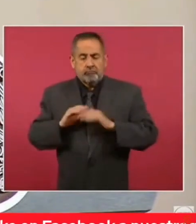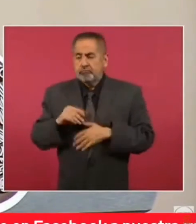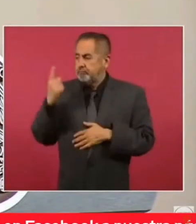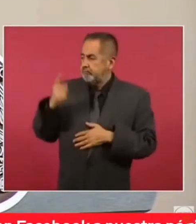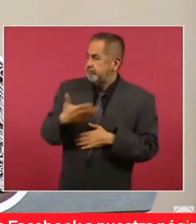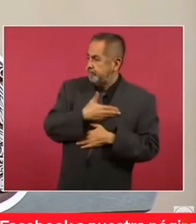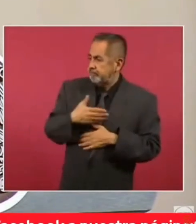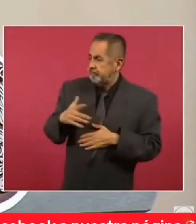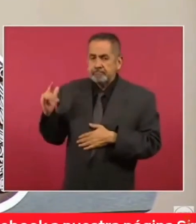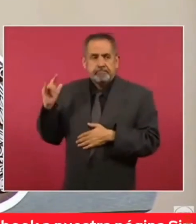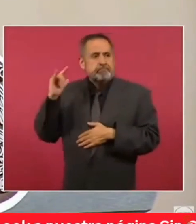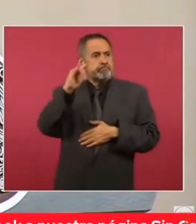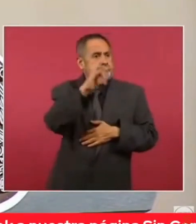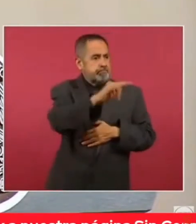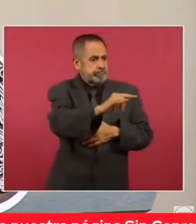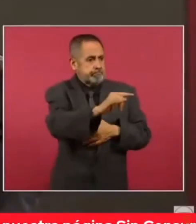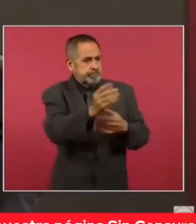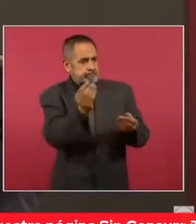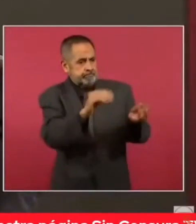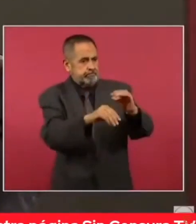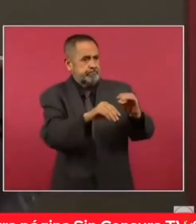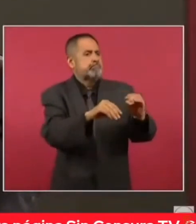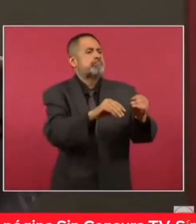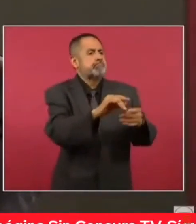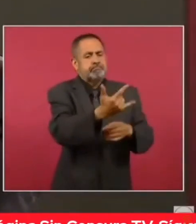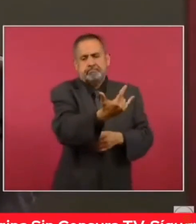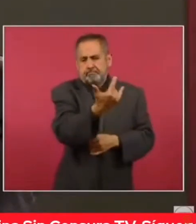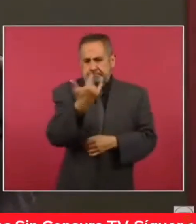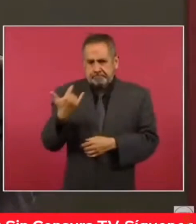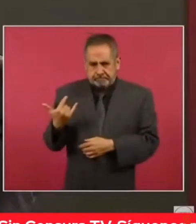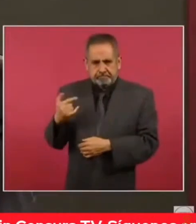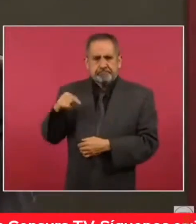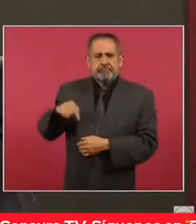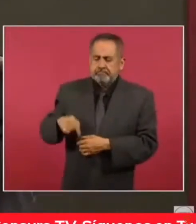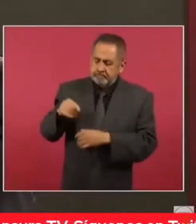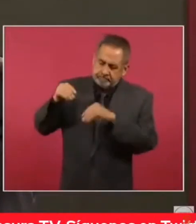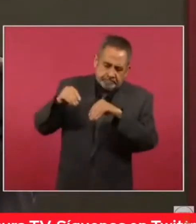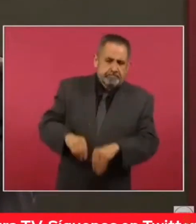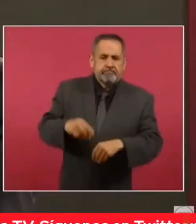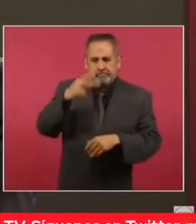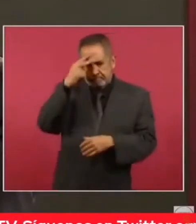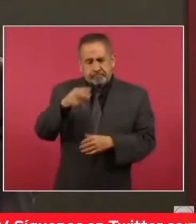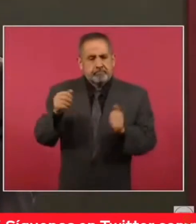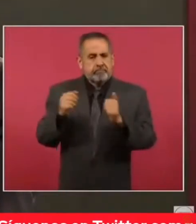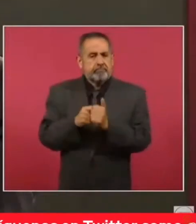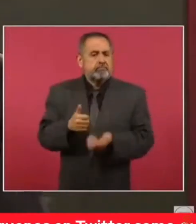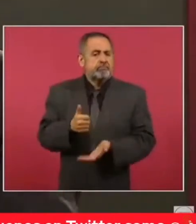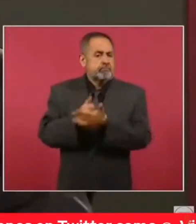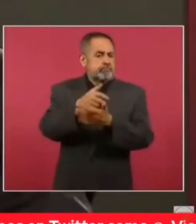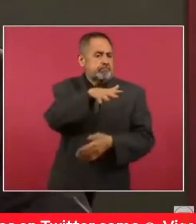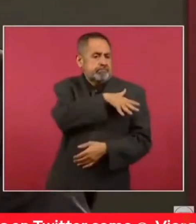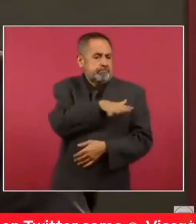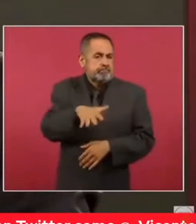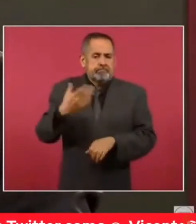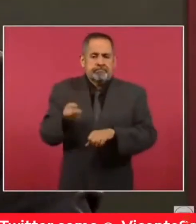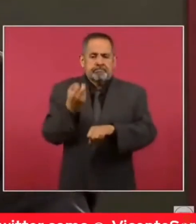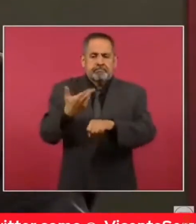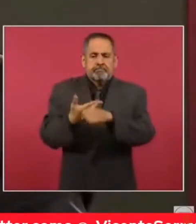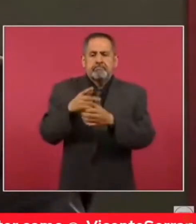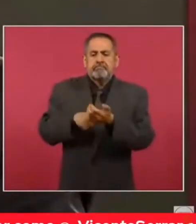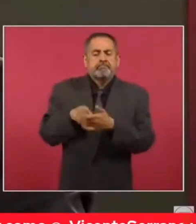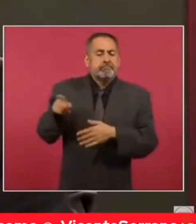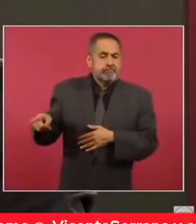del presidente y, por supuesto, con la indicación del general secretario